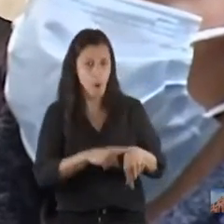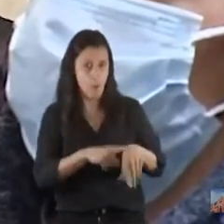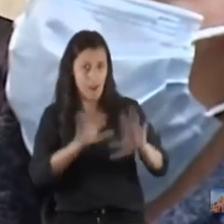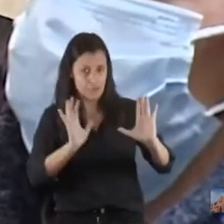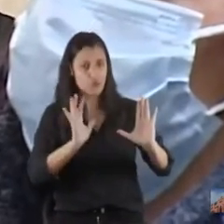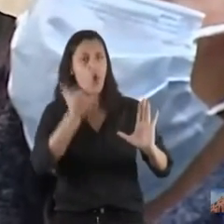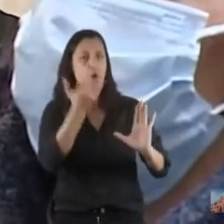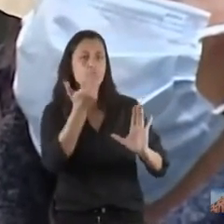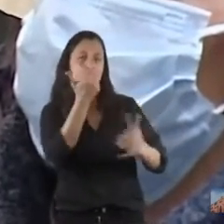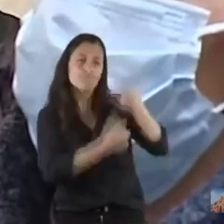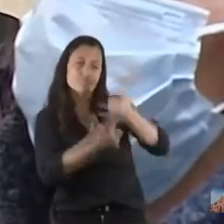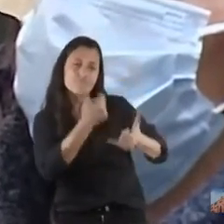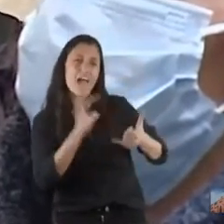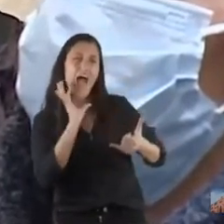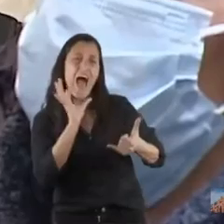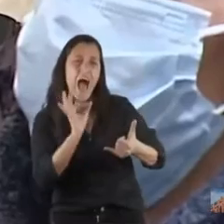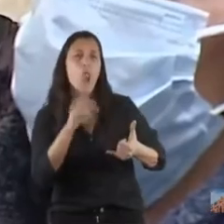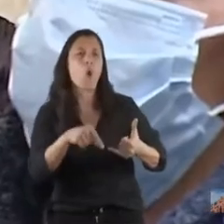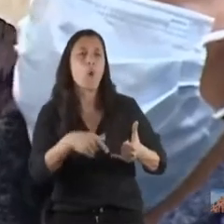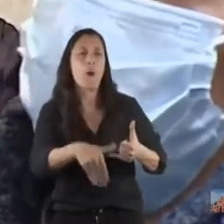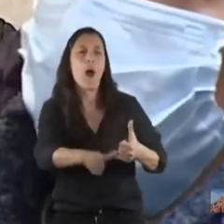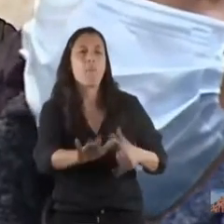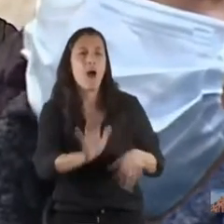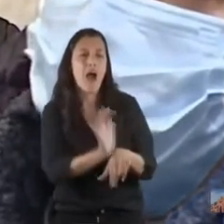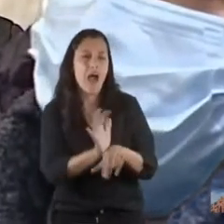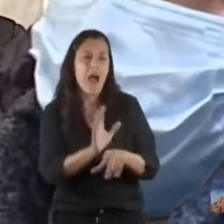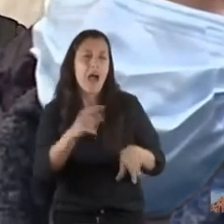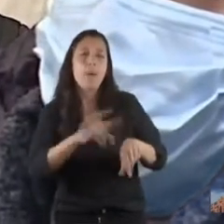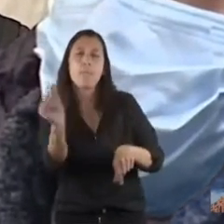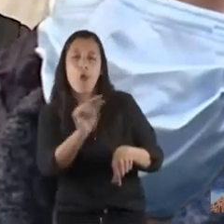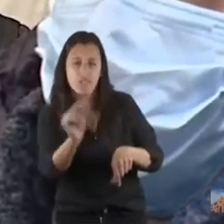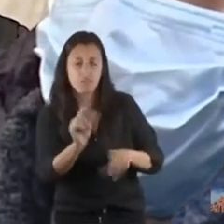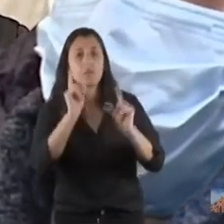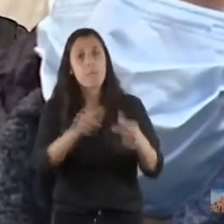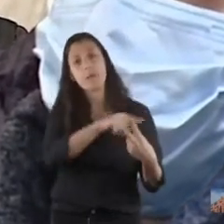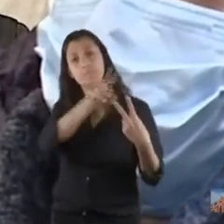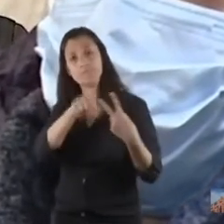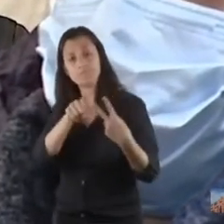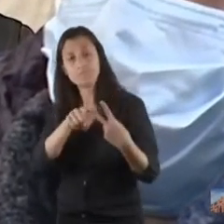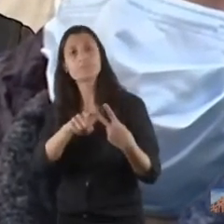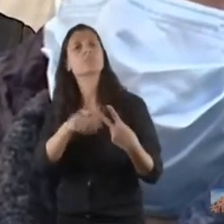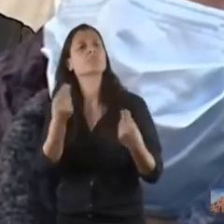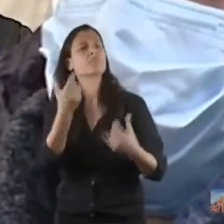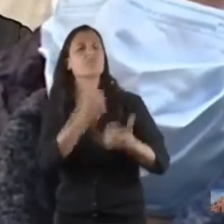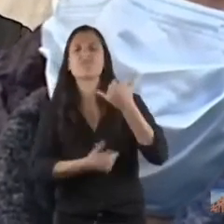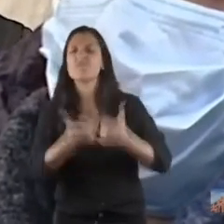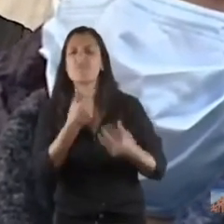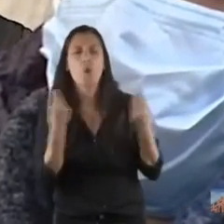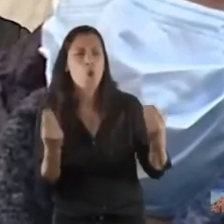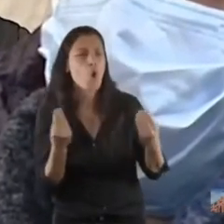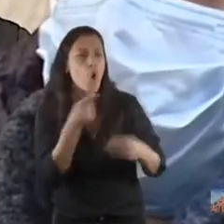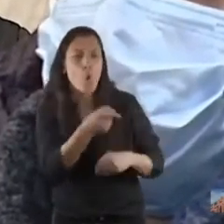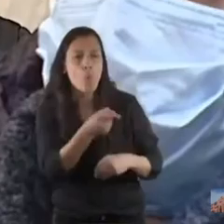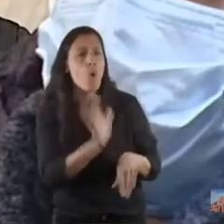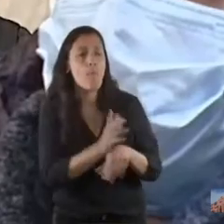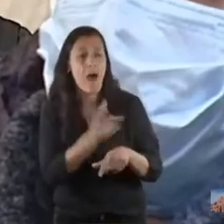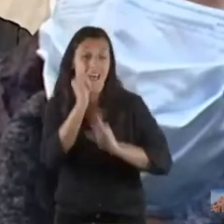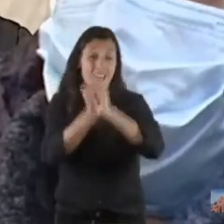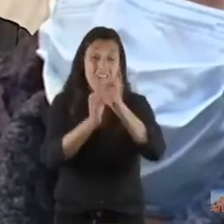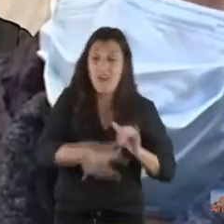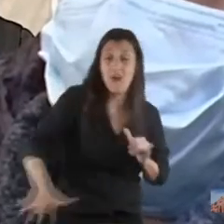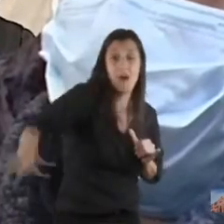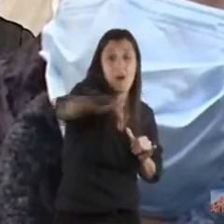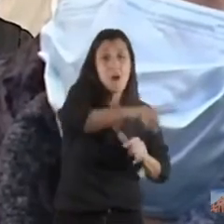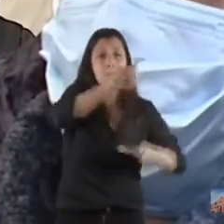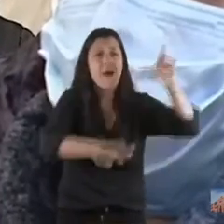sobre los adelantos transitorios y por otro lado qué explicaciones tiene para la población en un